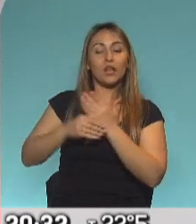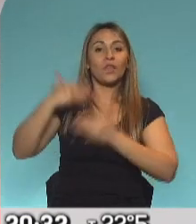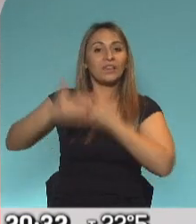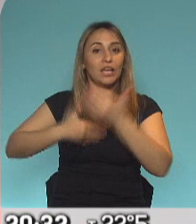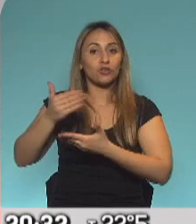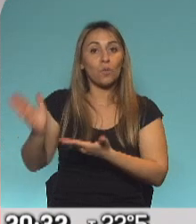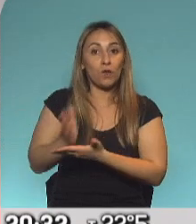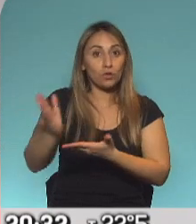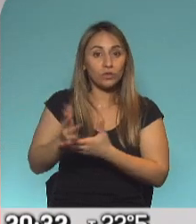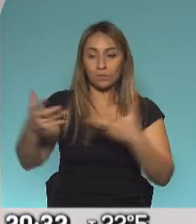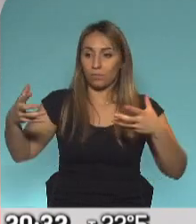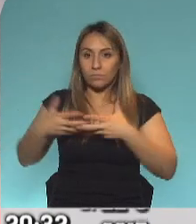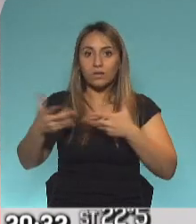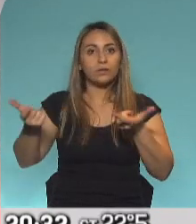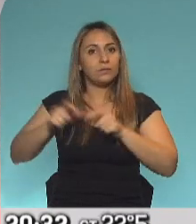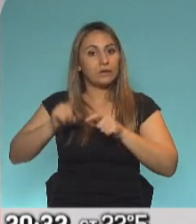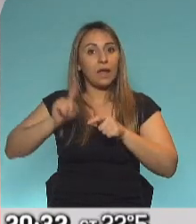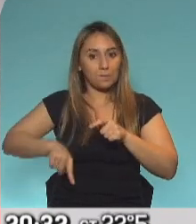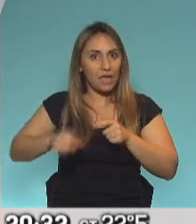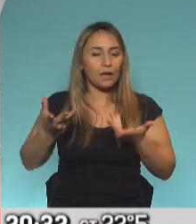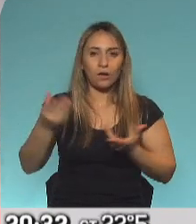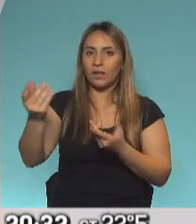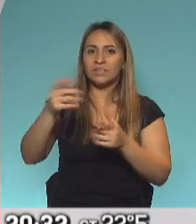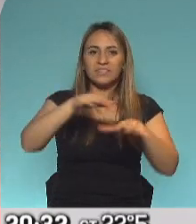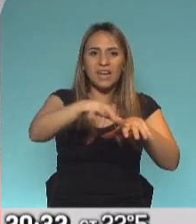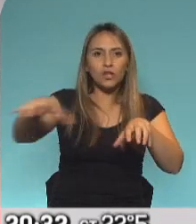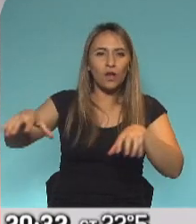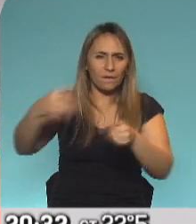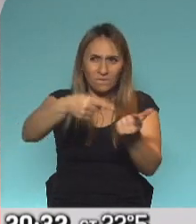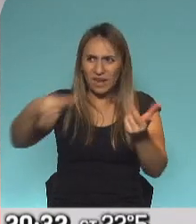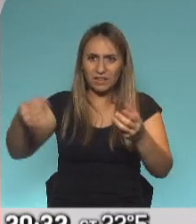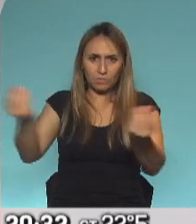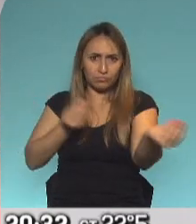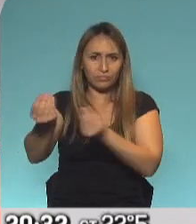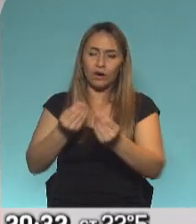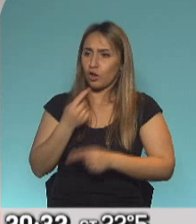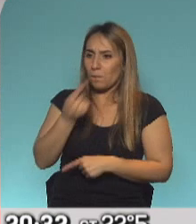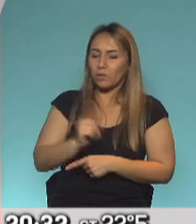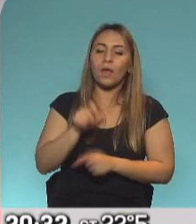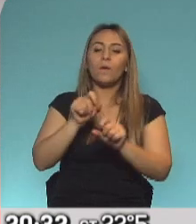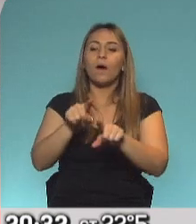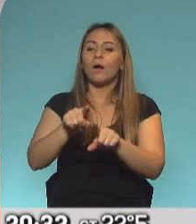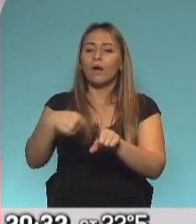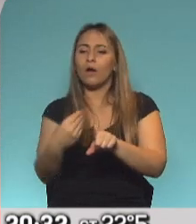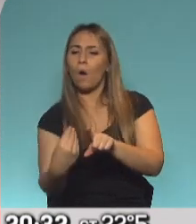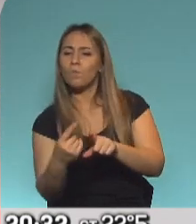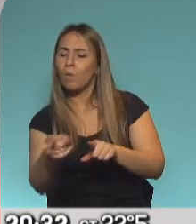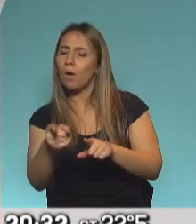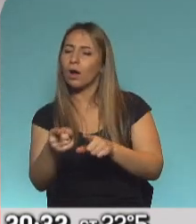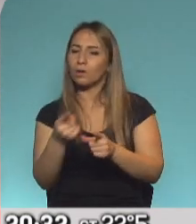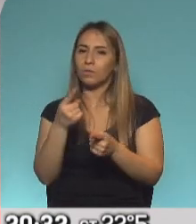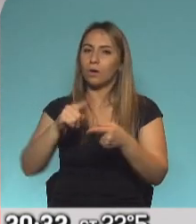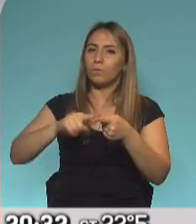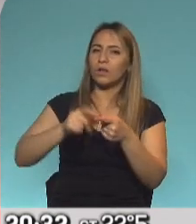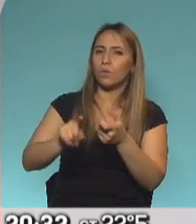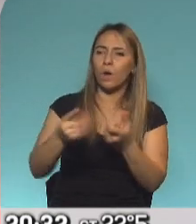Productivo, también con distintas cámaras, con distintos sectores, a los que no les preguntamos de dónde vienen, sino lo que le preguntamos es a dónde quieren ir,